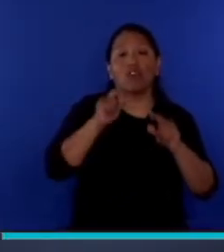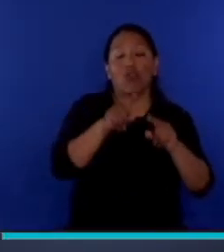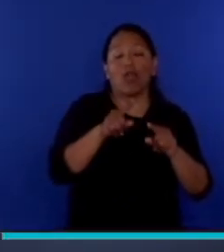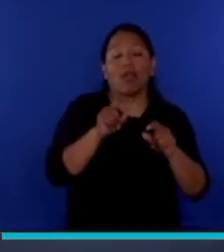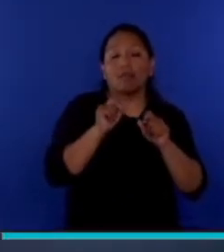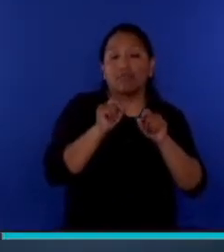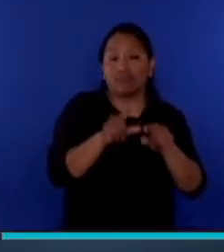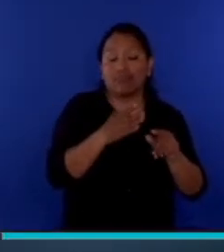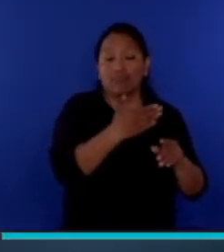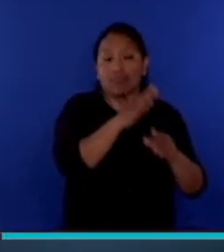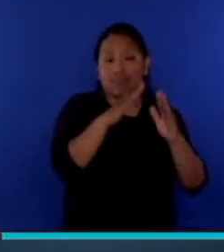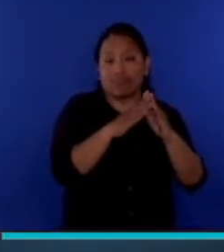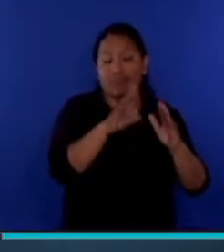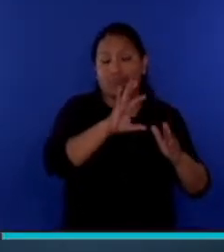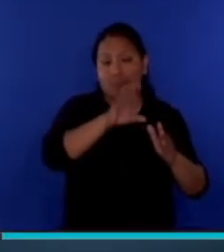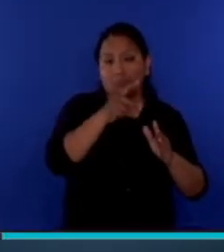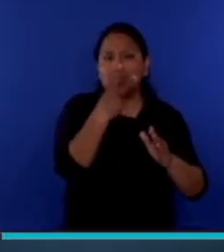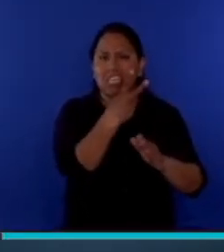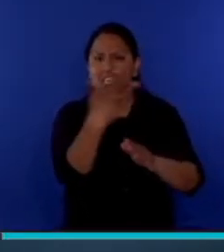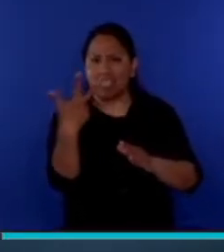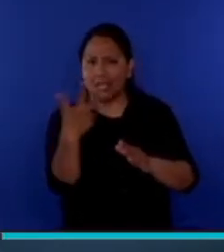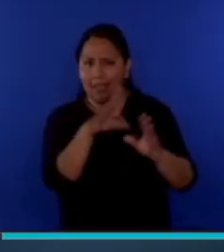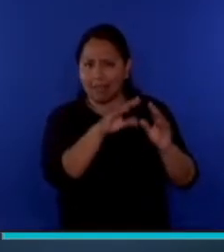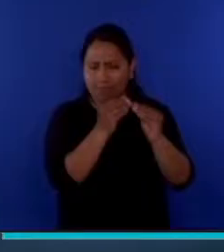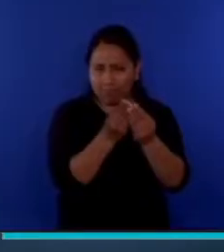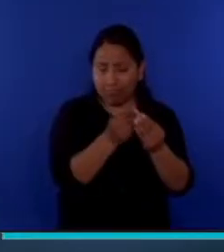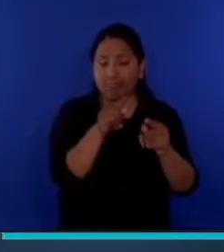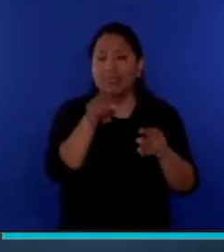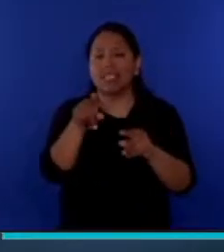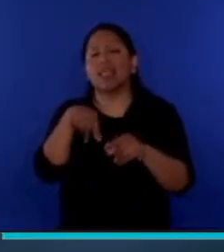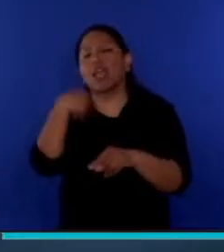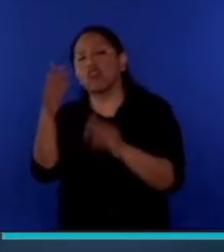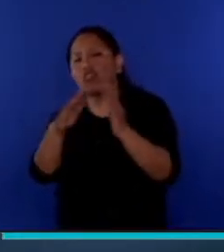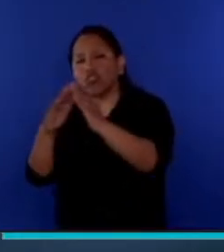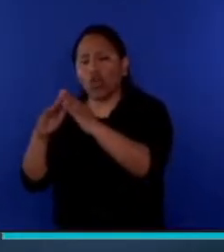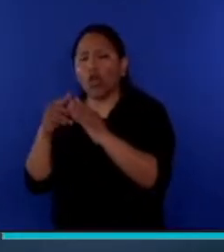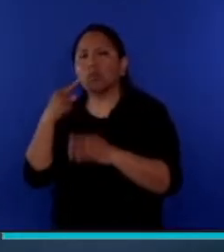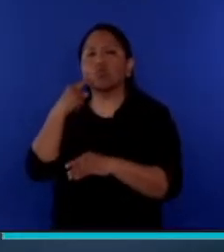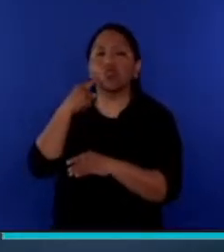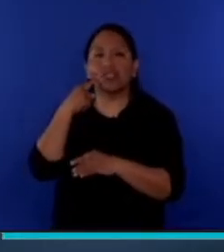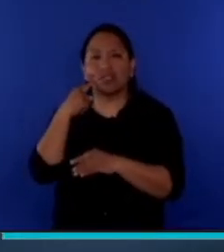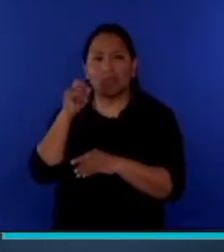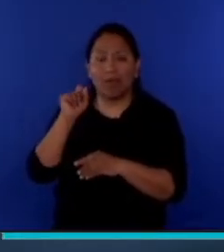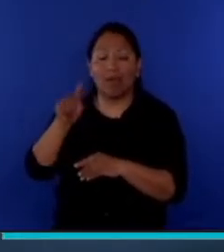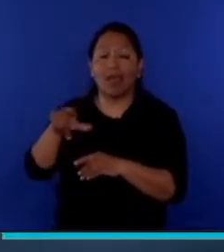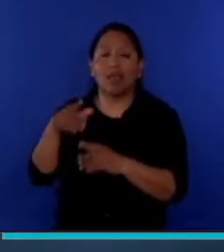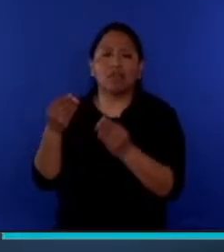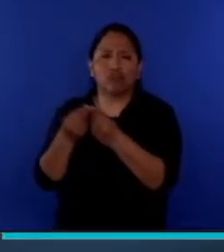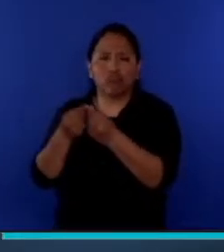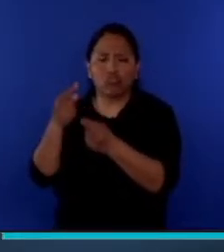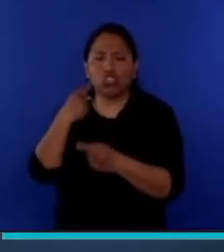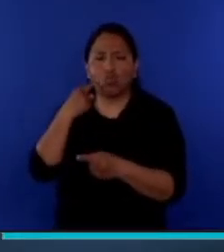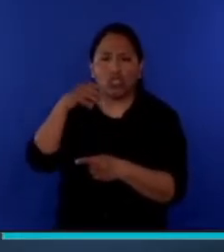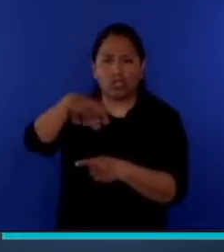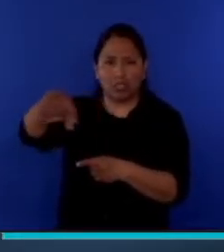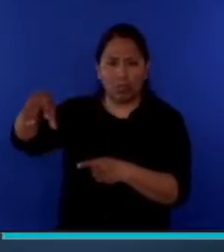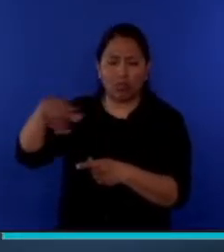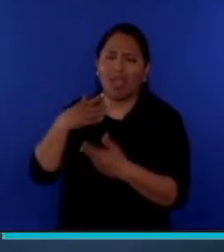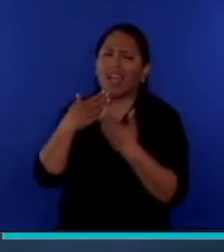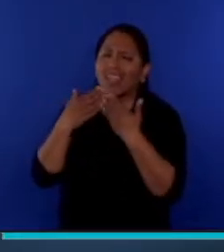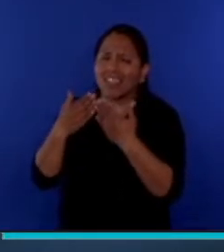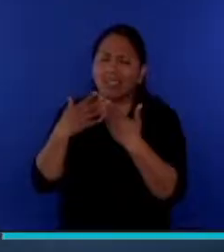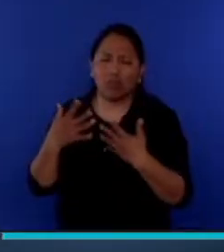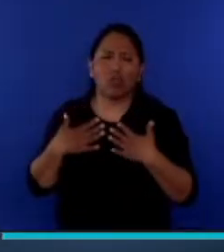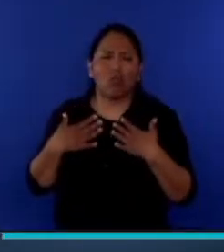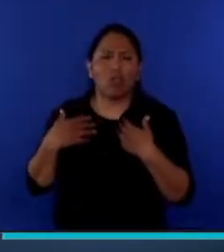pertenecen al Estado provincial, que son 23, y después tenemos hogares en los municipios, que tenemos muchos municipios, agradecemos a todo lo que le ponen